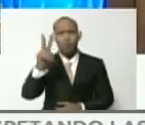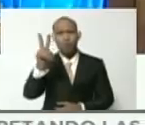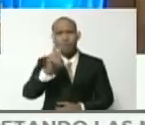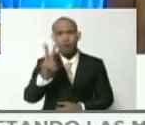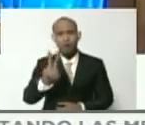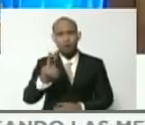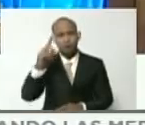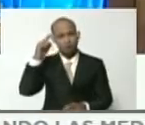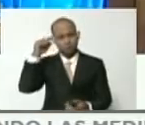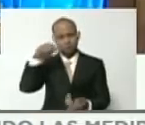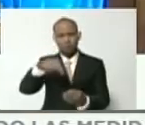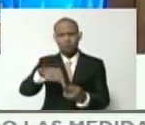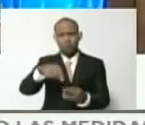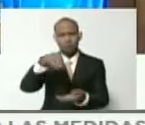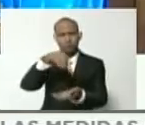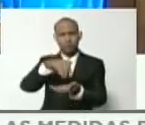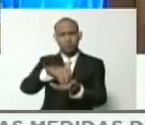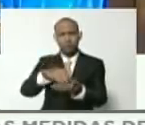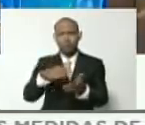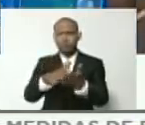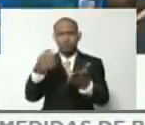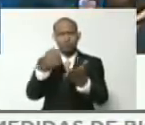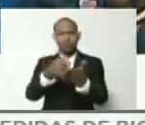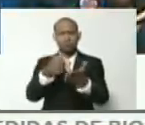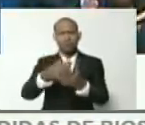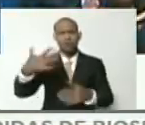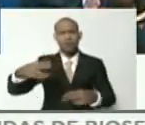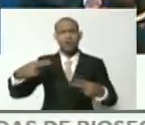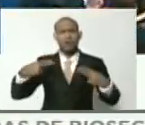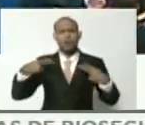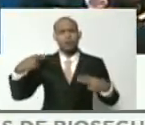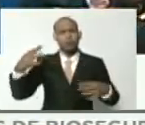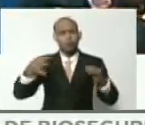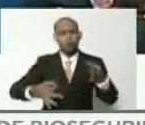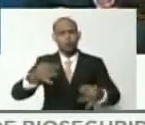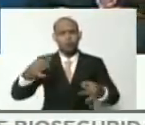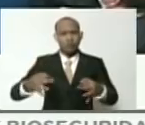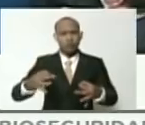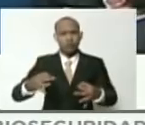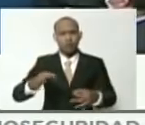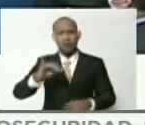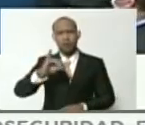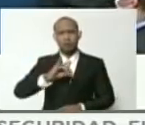en el epicentro de una batalla por el derecho a la justicia, a la dignidad.